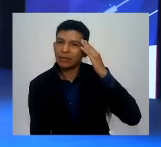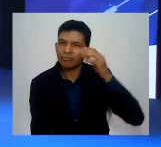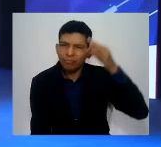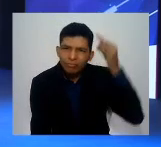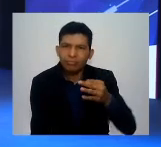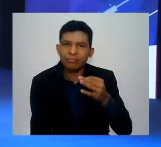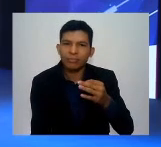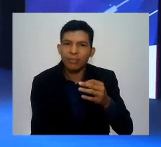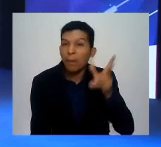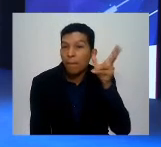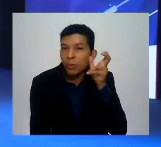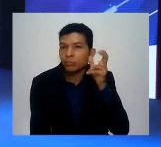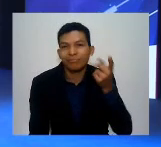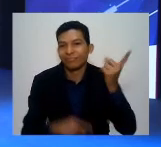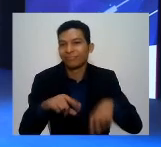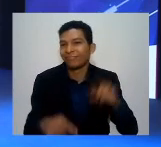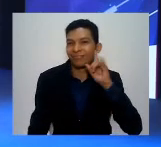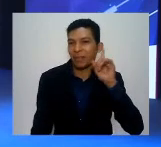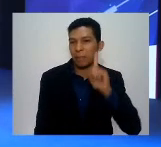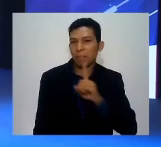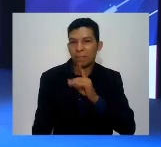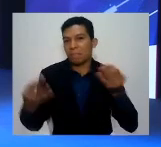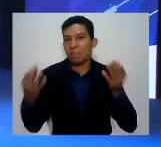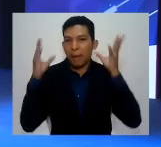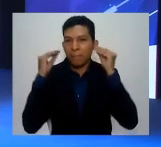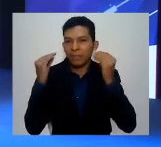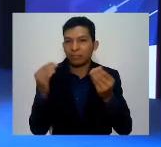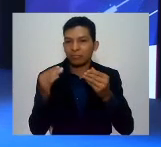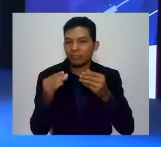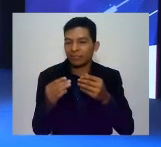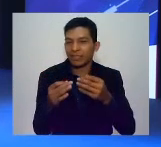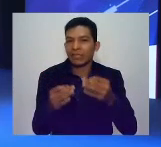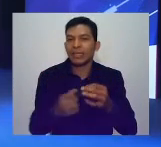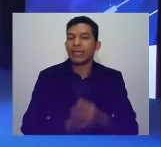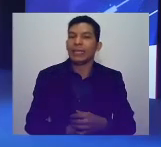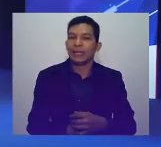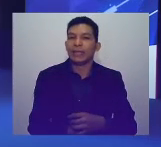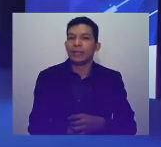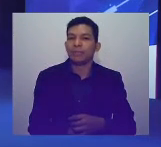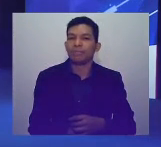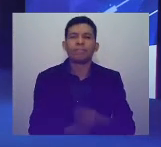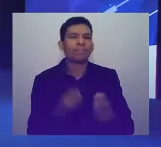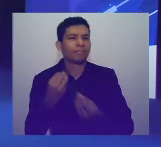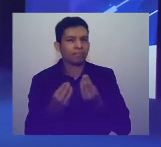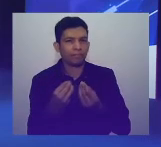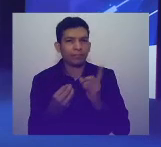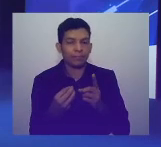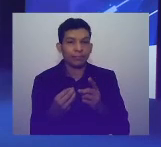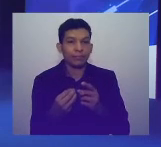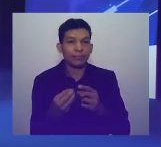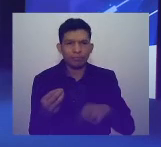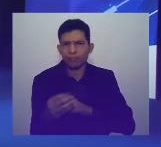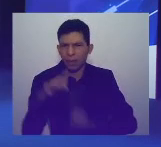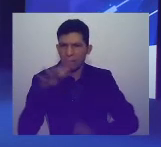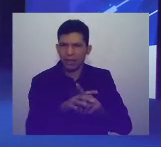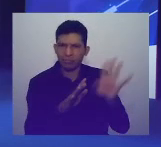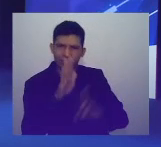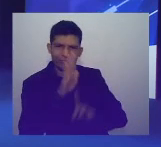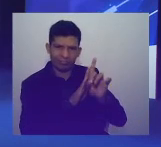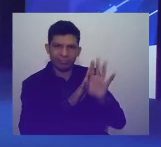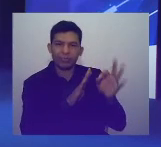Support Device. Y sirve para los conductores de Fórmula 1. ¿Por qué? Porque en los